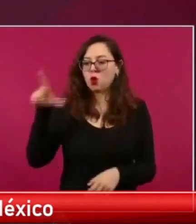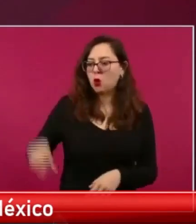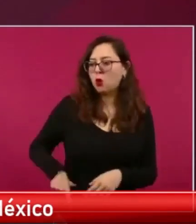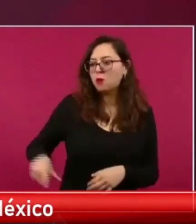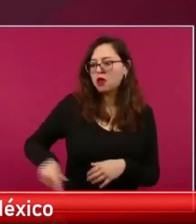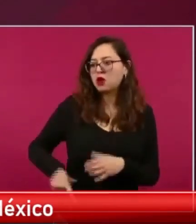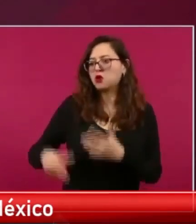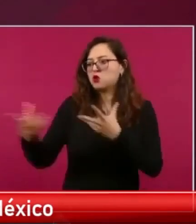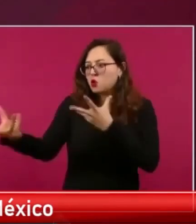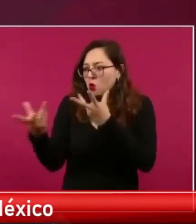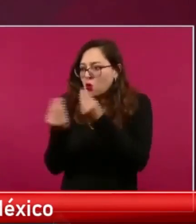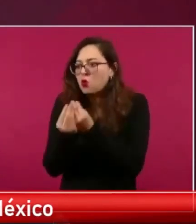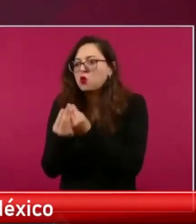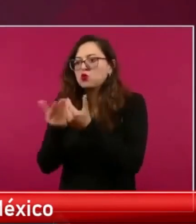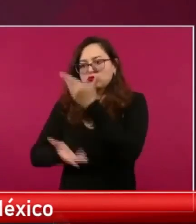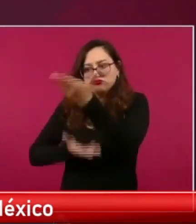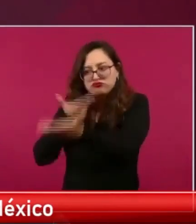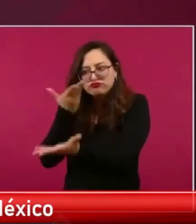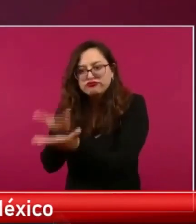pueblo.